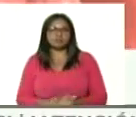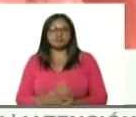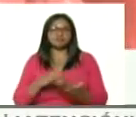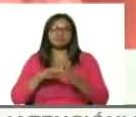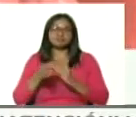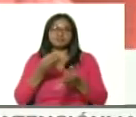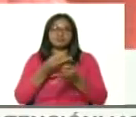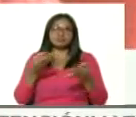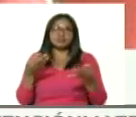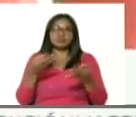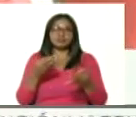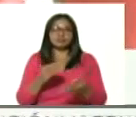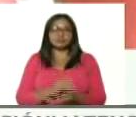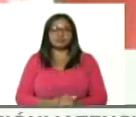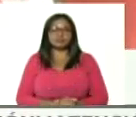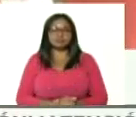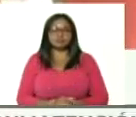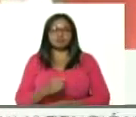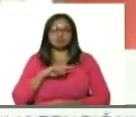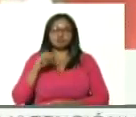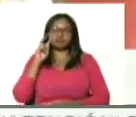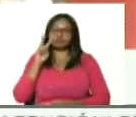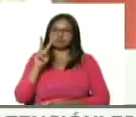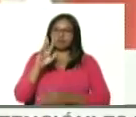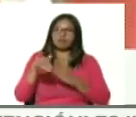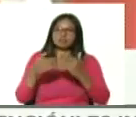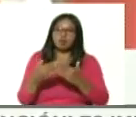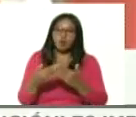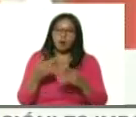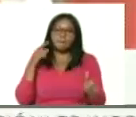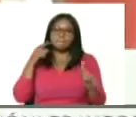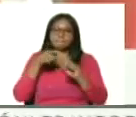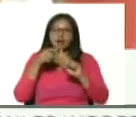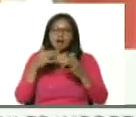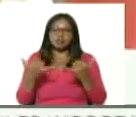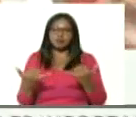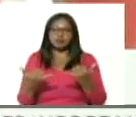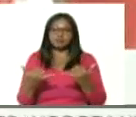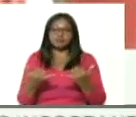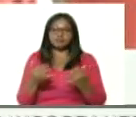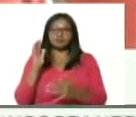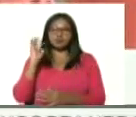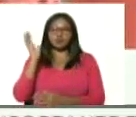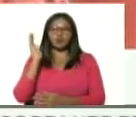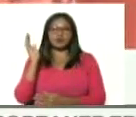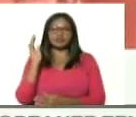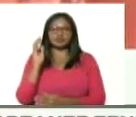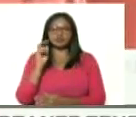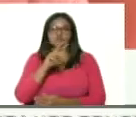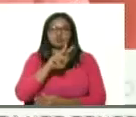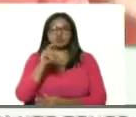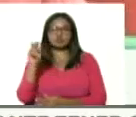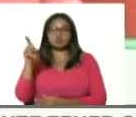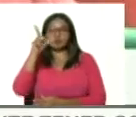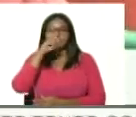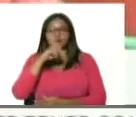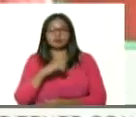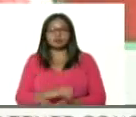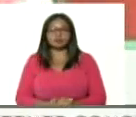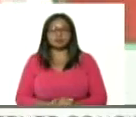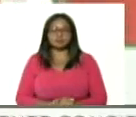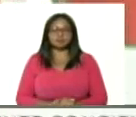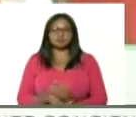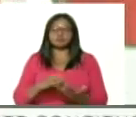tremendas expectativas han nacido a partir de lo que es el Congreso Bicentenario? Creo que esto se ha